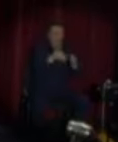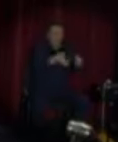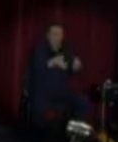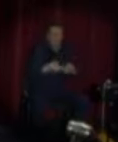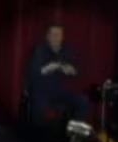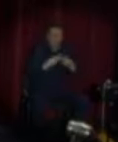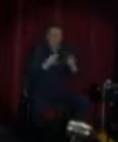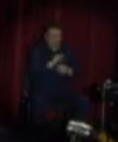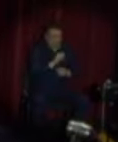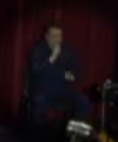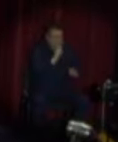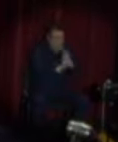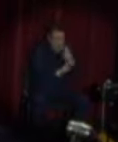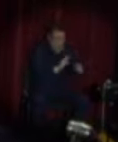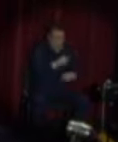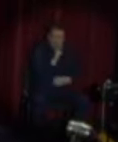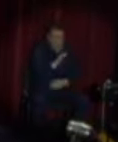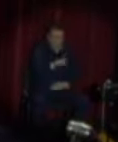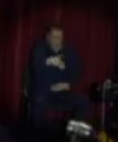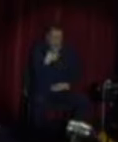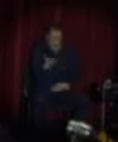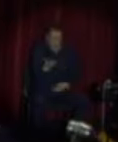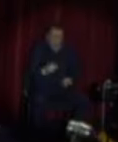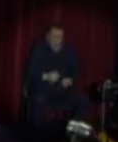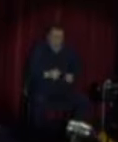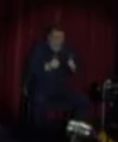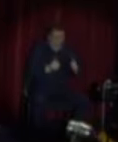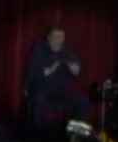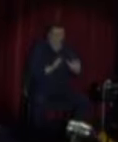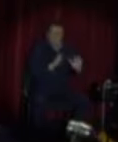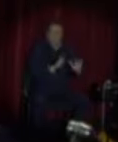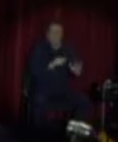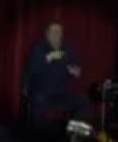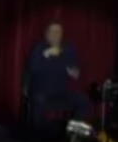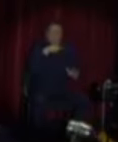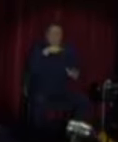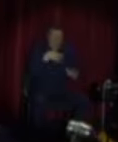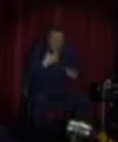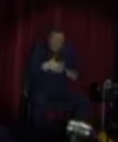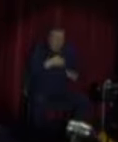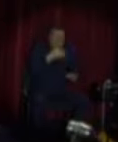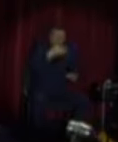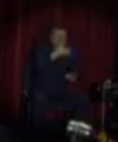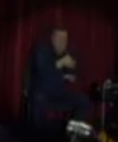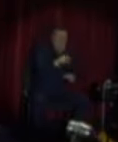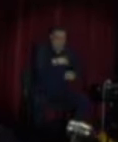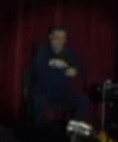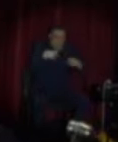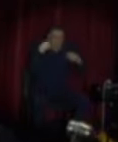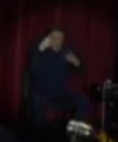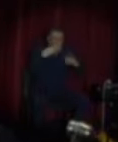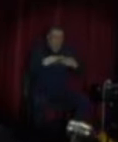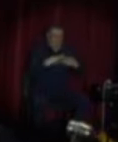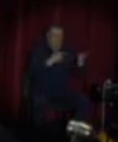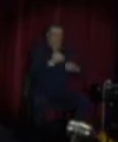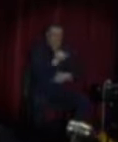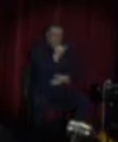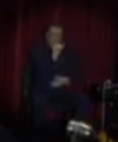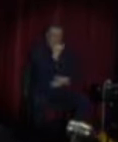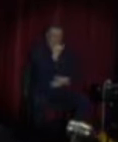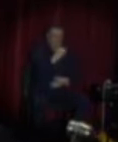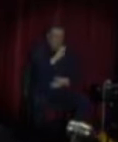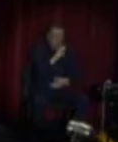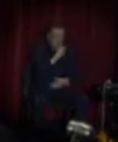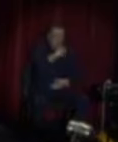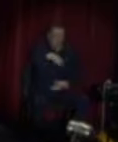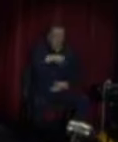van respondiendo todas las dudas así que así va a funcionar y Cabe destacar que esta Cuenta pública está siendo transmitida por el Youtube de conaf así que